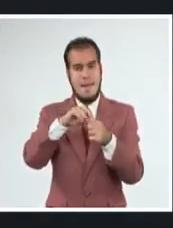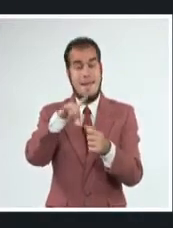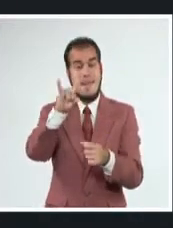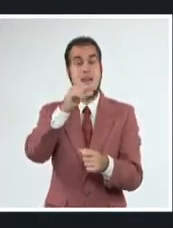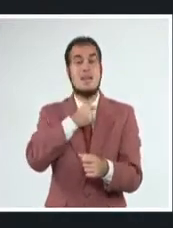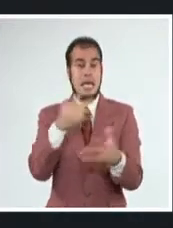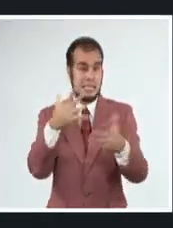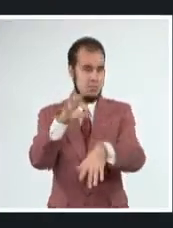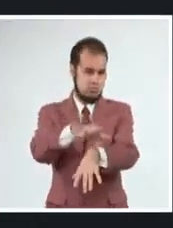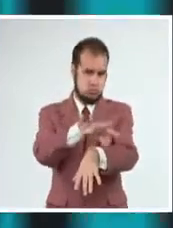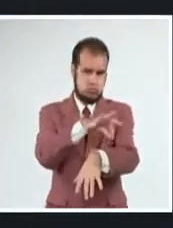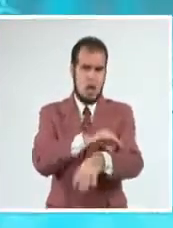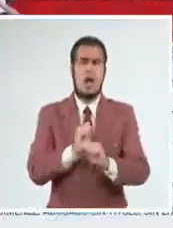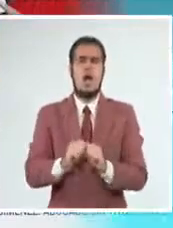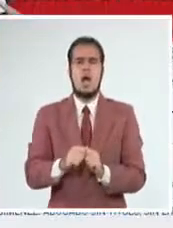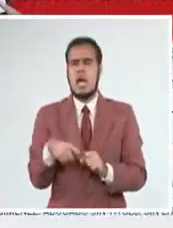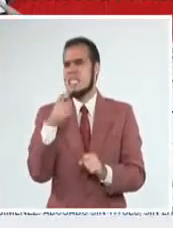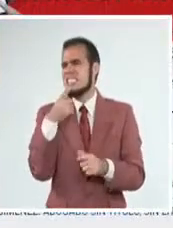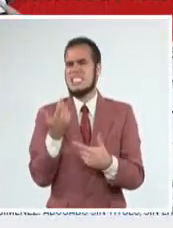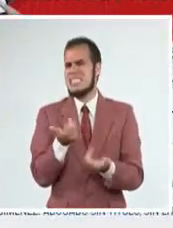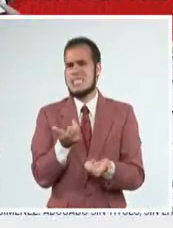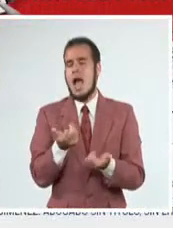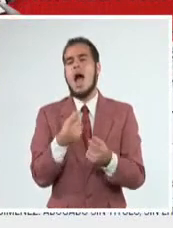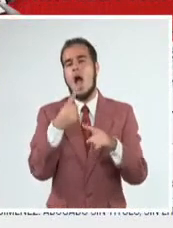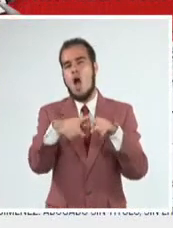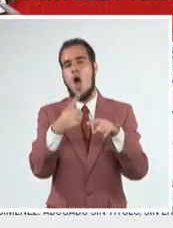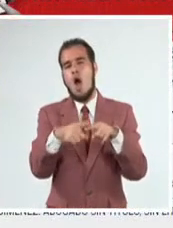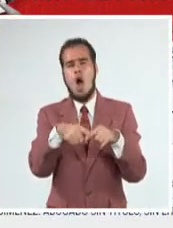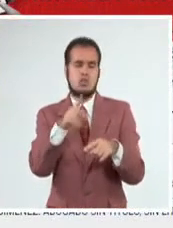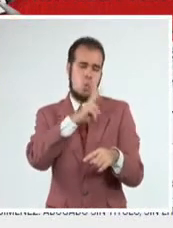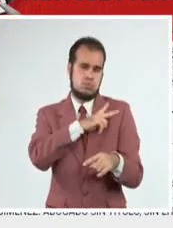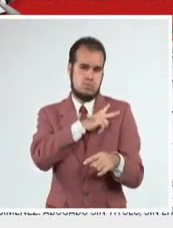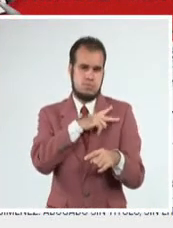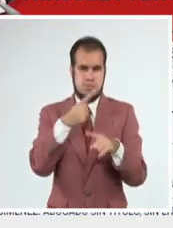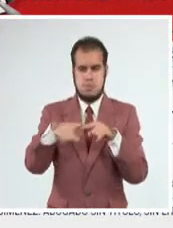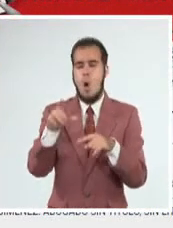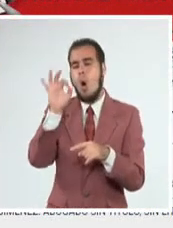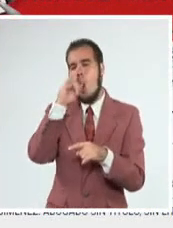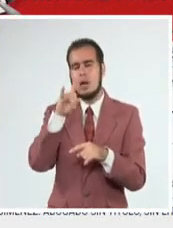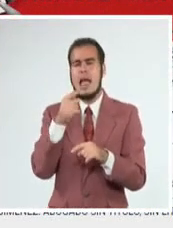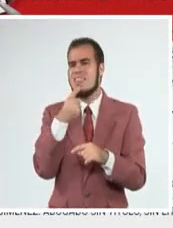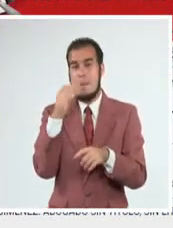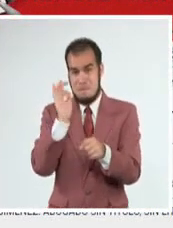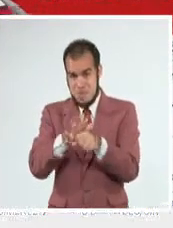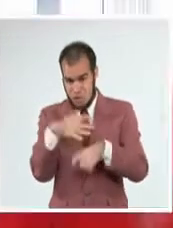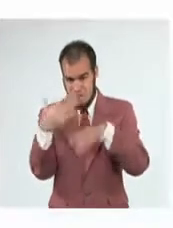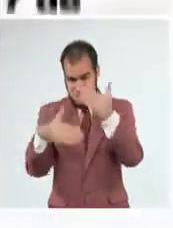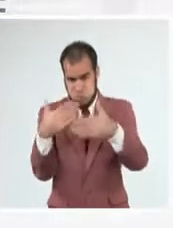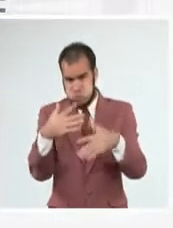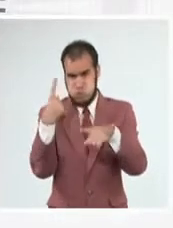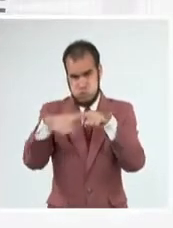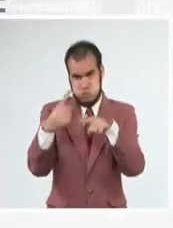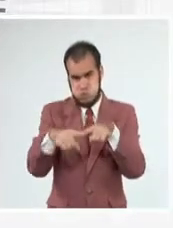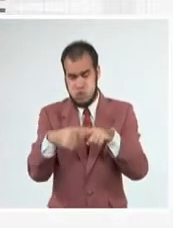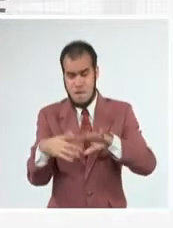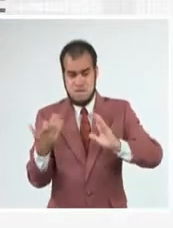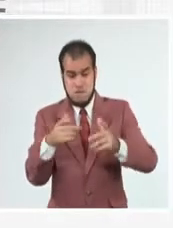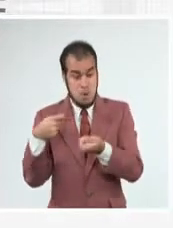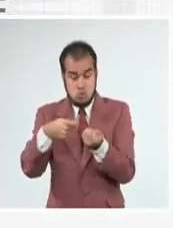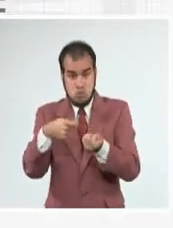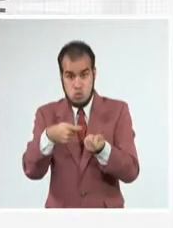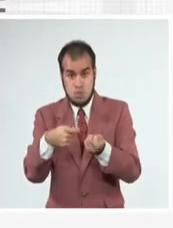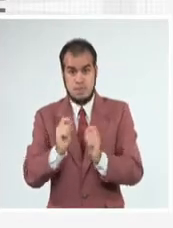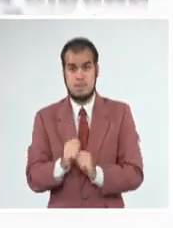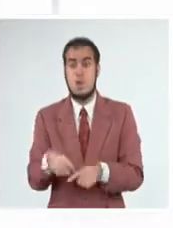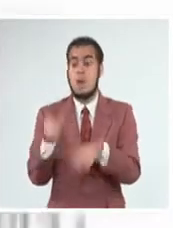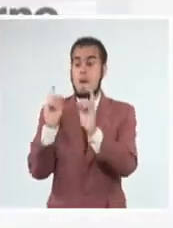cubana ante las Naciones Unidas. A partir del empleo de maniobras características del golpe blando, los operadores